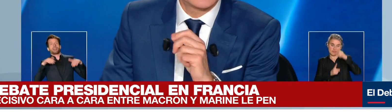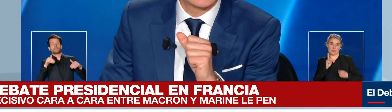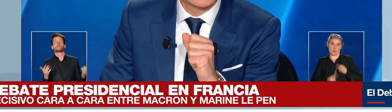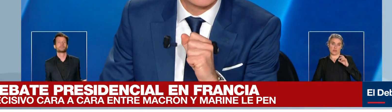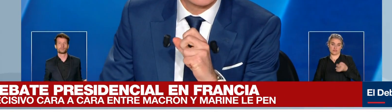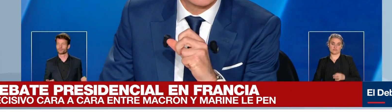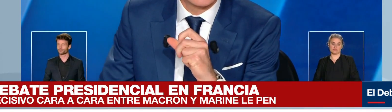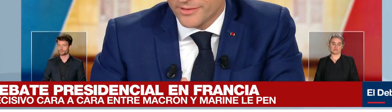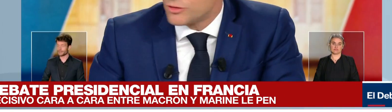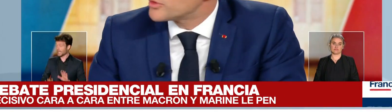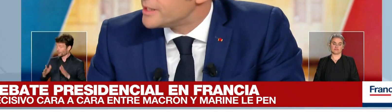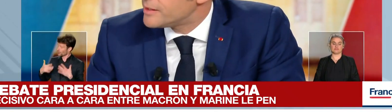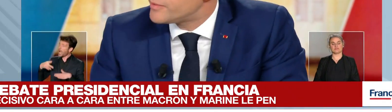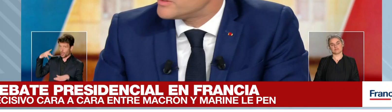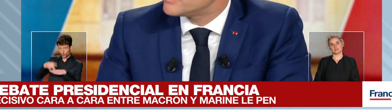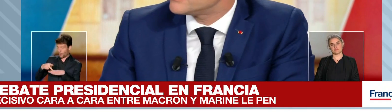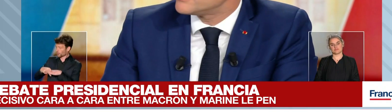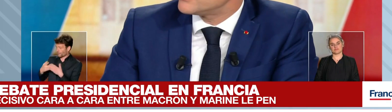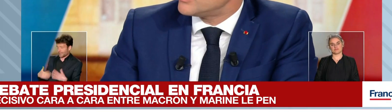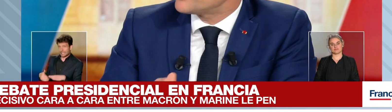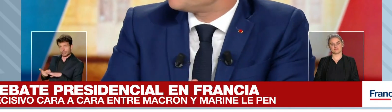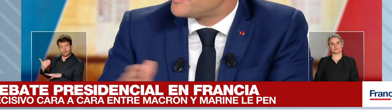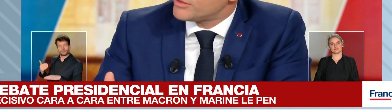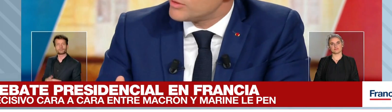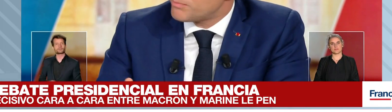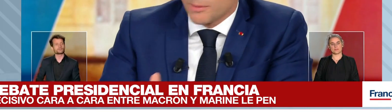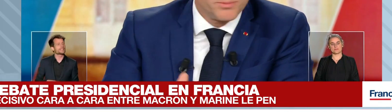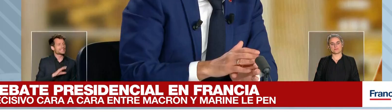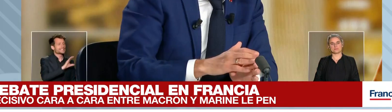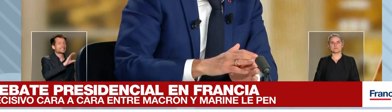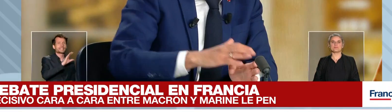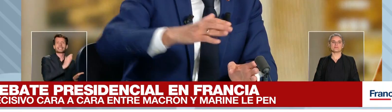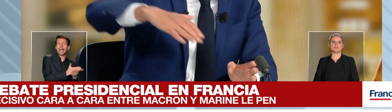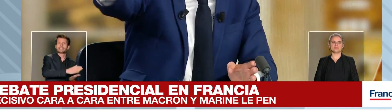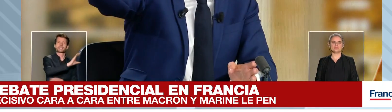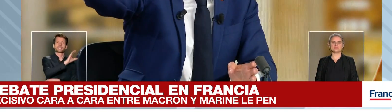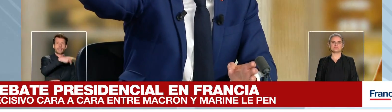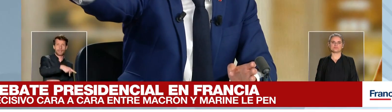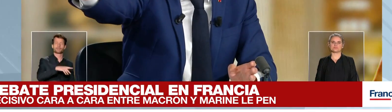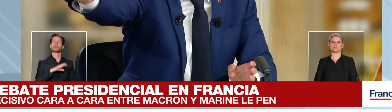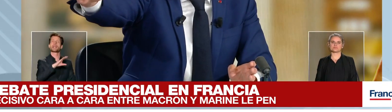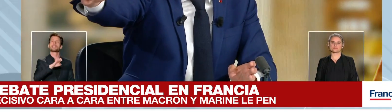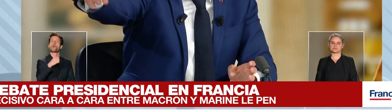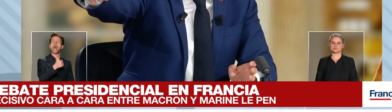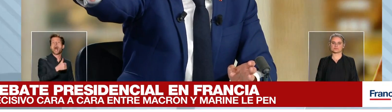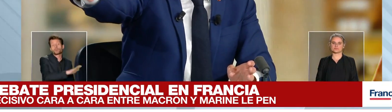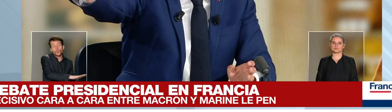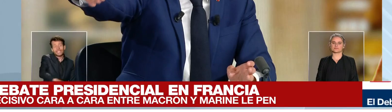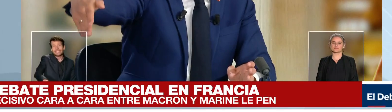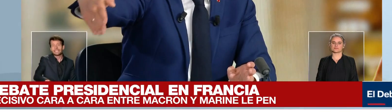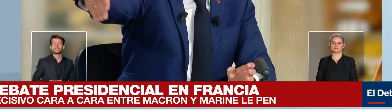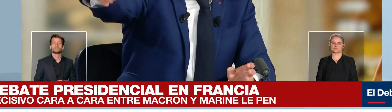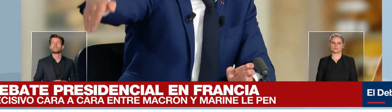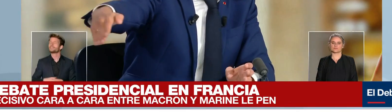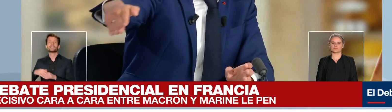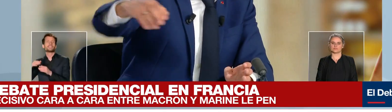los alumnos. La inversión que se hizo en el CPI y CBA en los más pequeños,